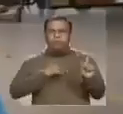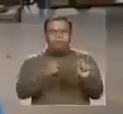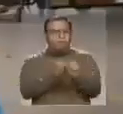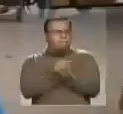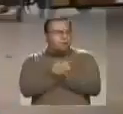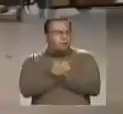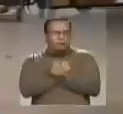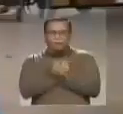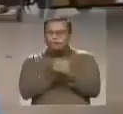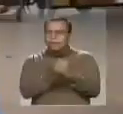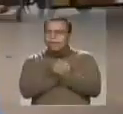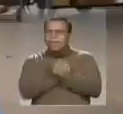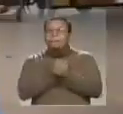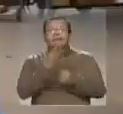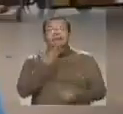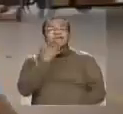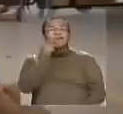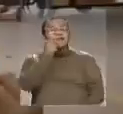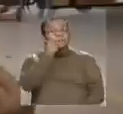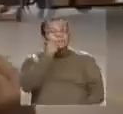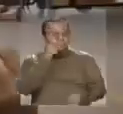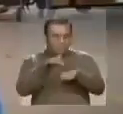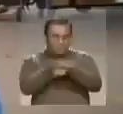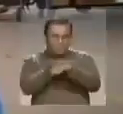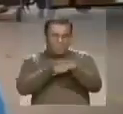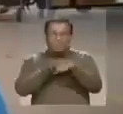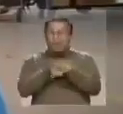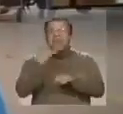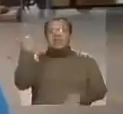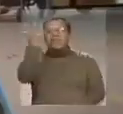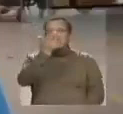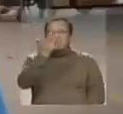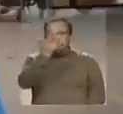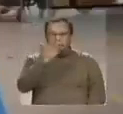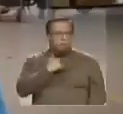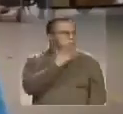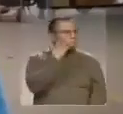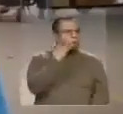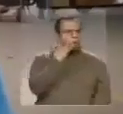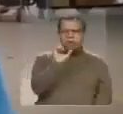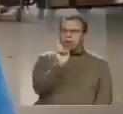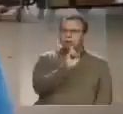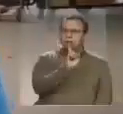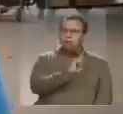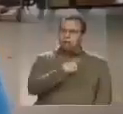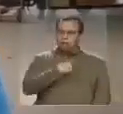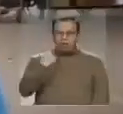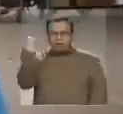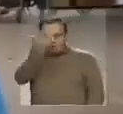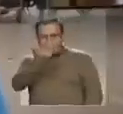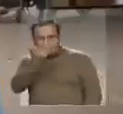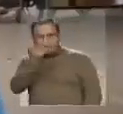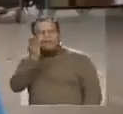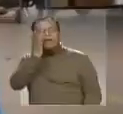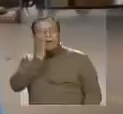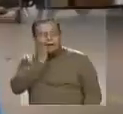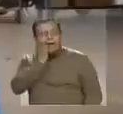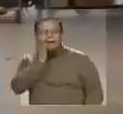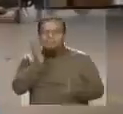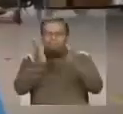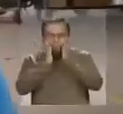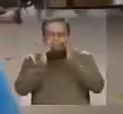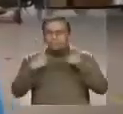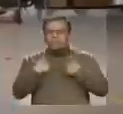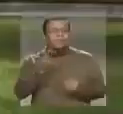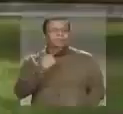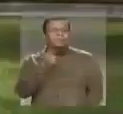amor, o sea, amor a mi color, a ser negra, porque no morena, no, porque para mí es negra, entonces,